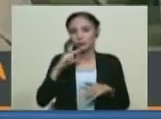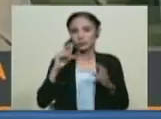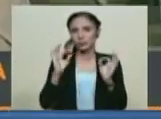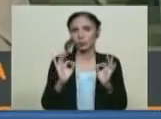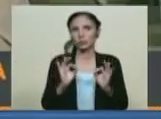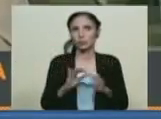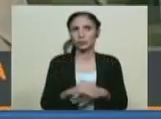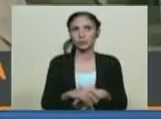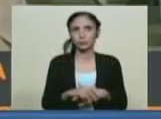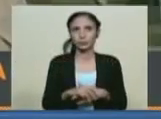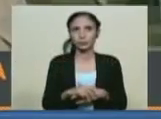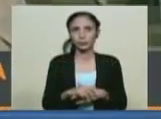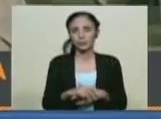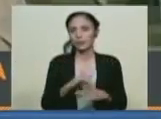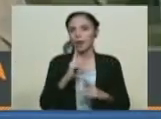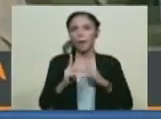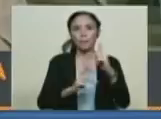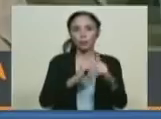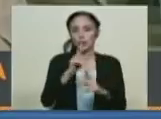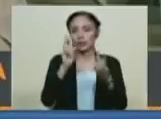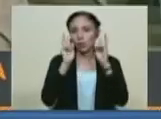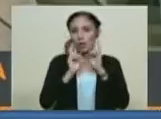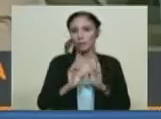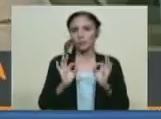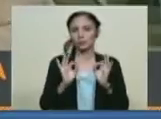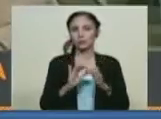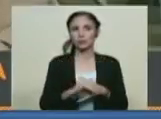experimenta un conjunto de procesos de purificación